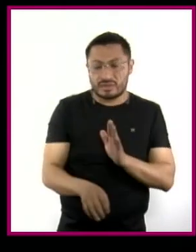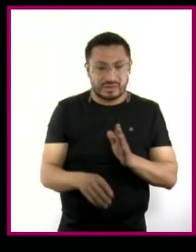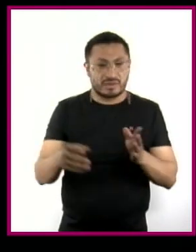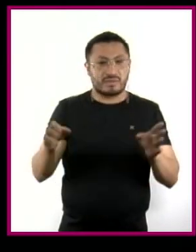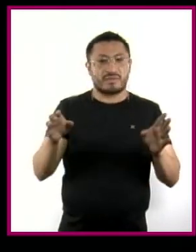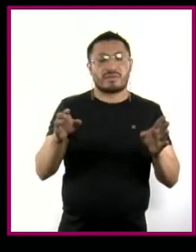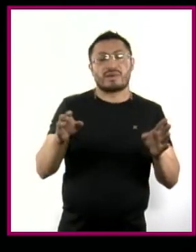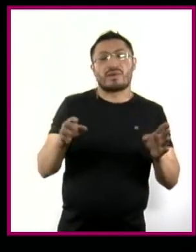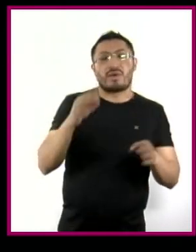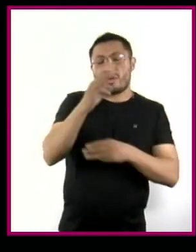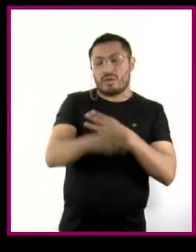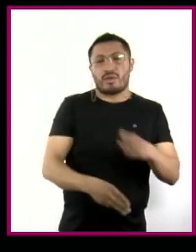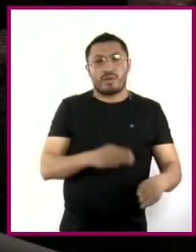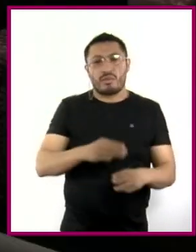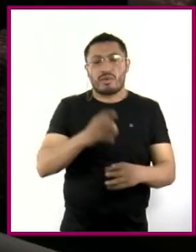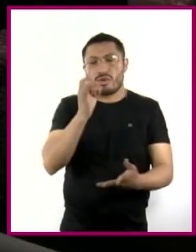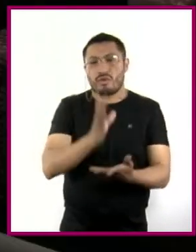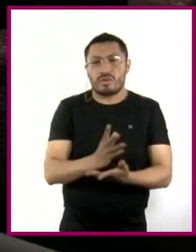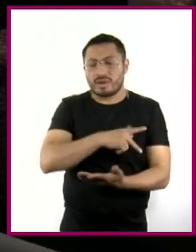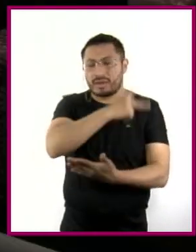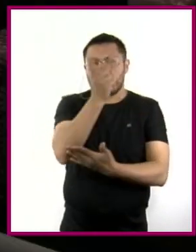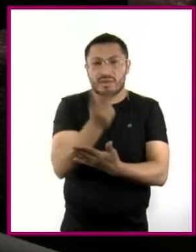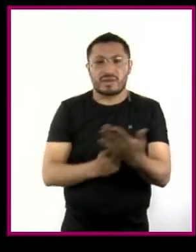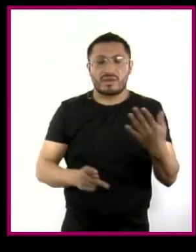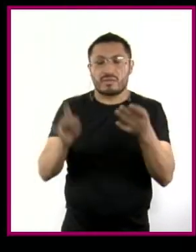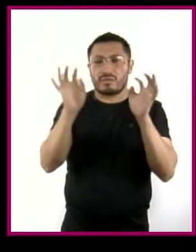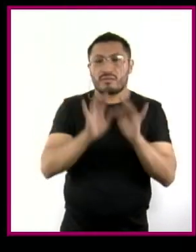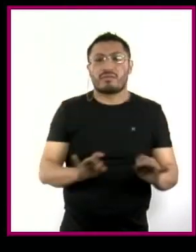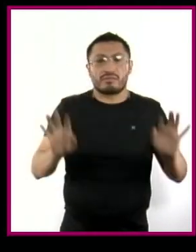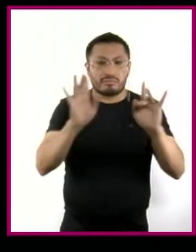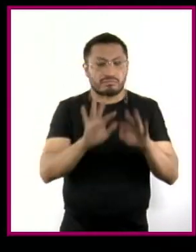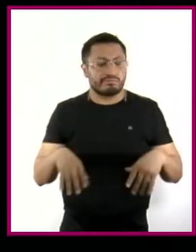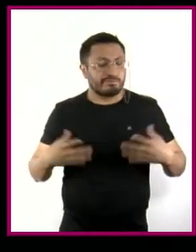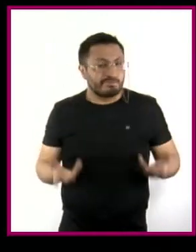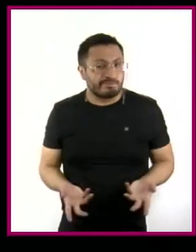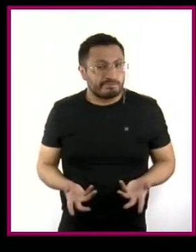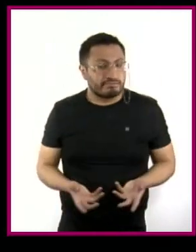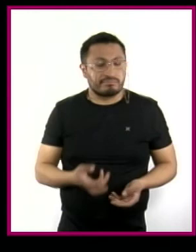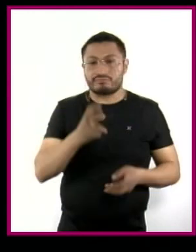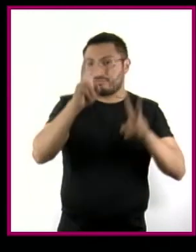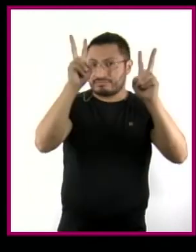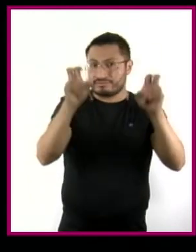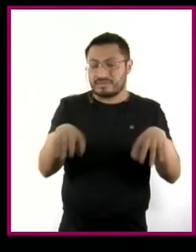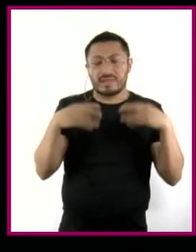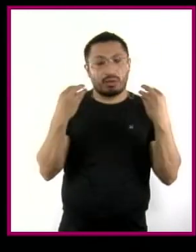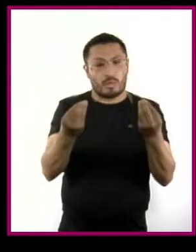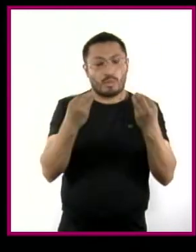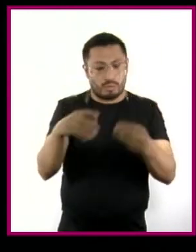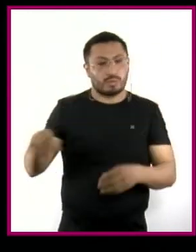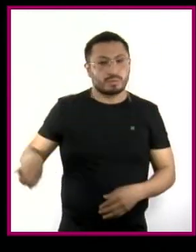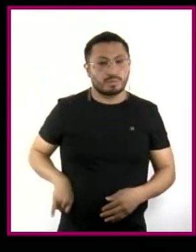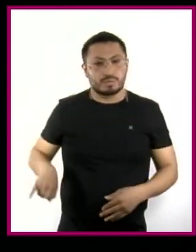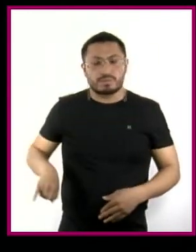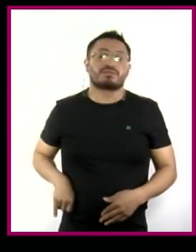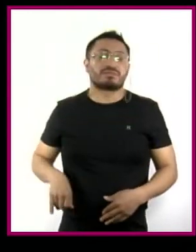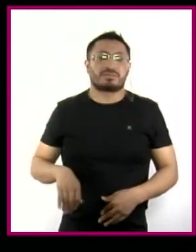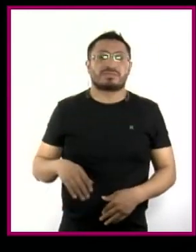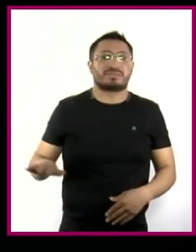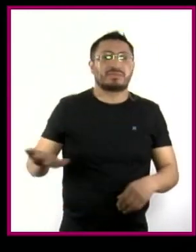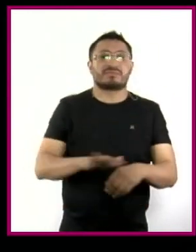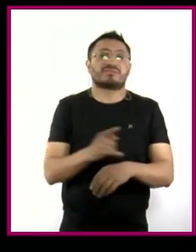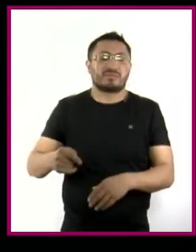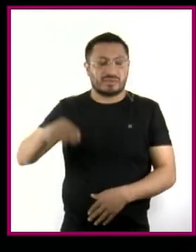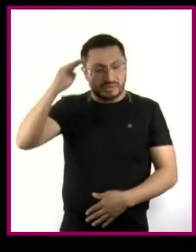que el mundo fuera un programa de computadora? Sin duda el tema da para mucho más, pues nos lleva a plantearnos